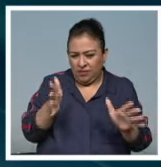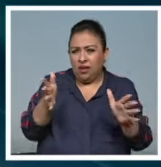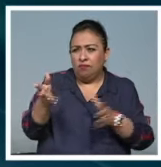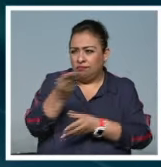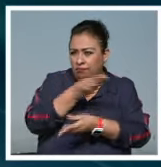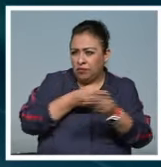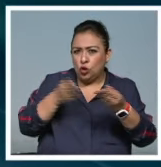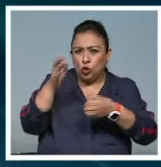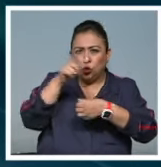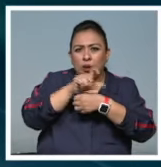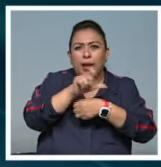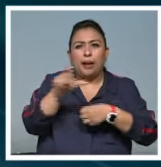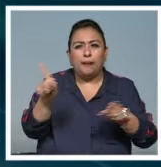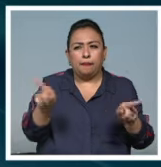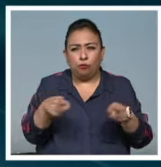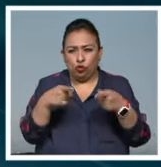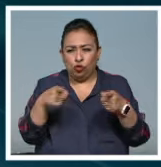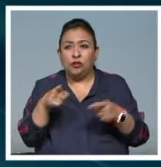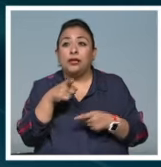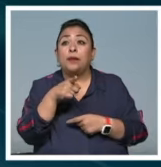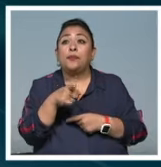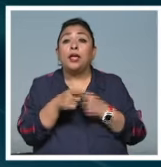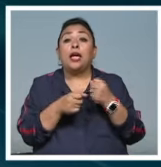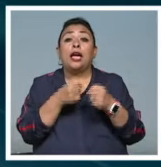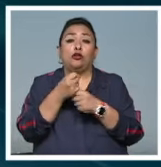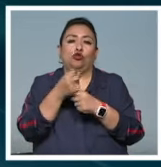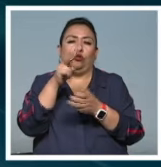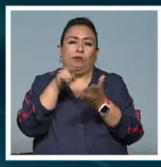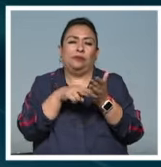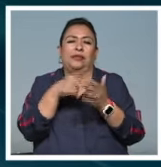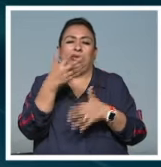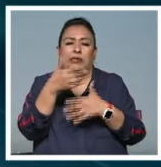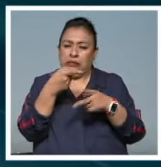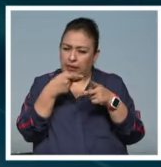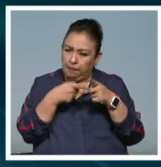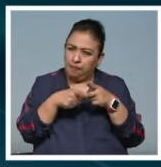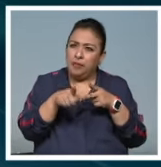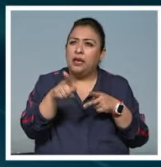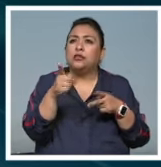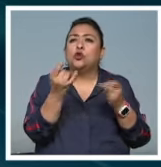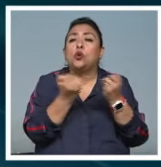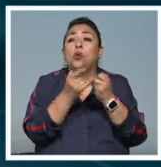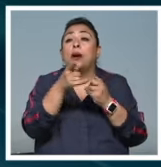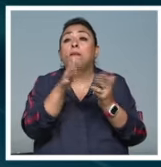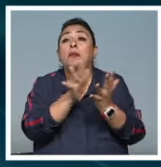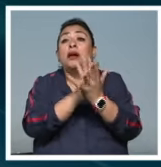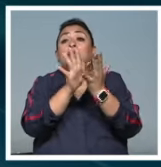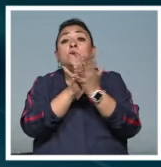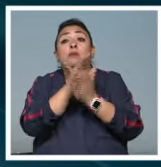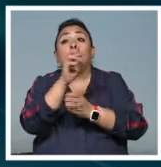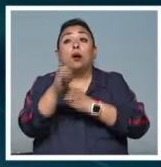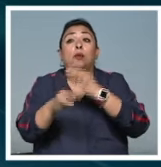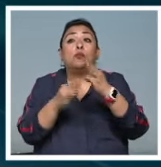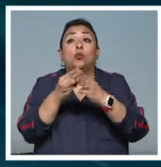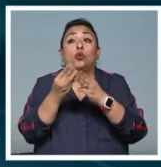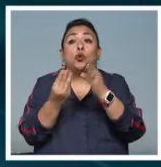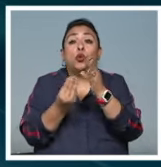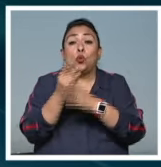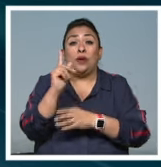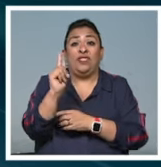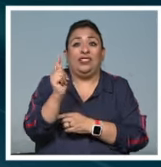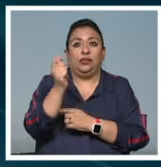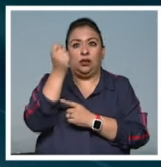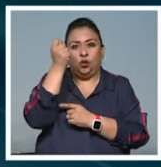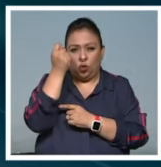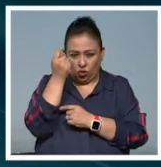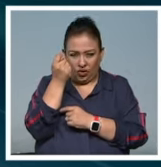intercambio cultural en música. A partir del 2015 incursioné también en este increíble mundo de las nuevas